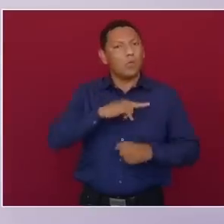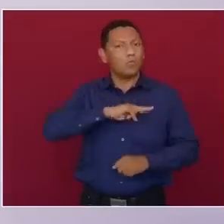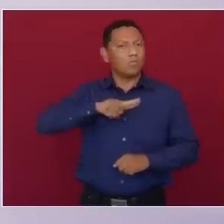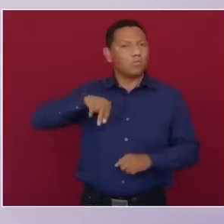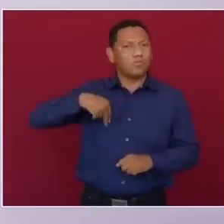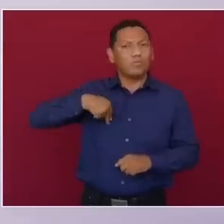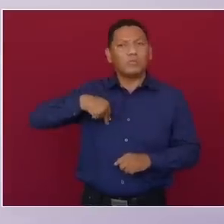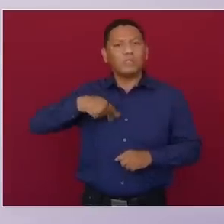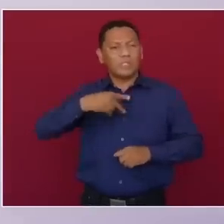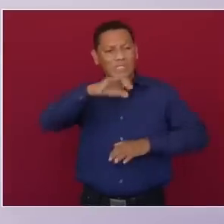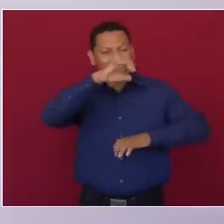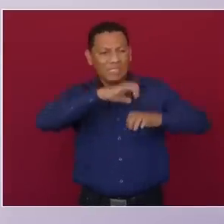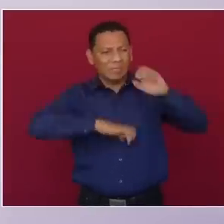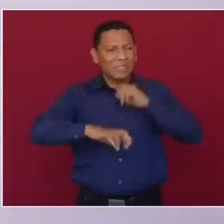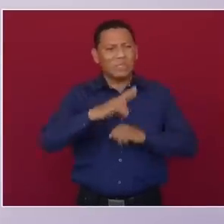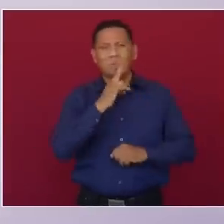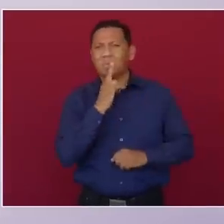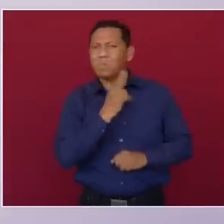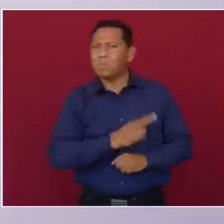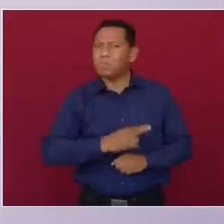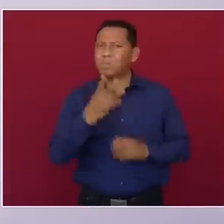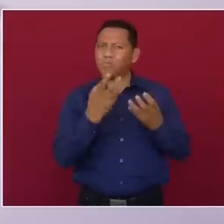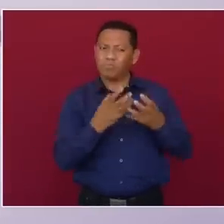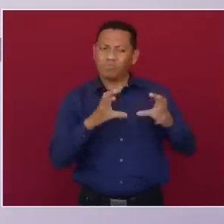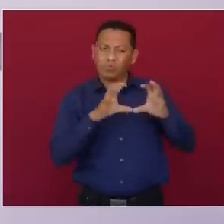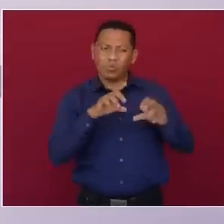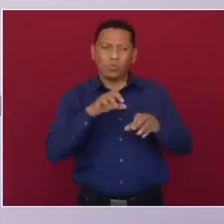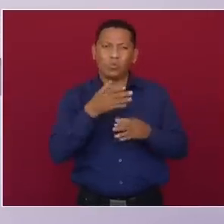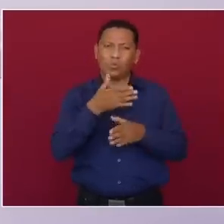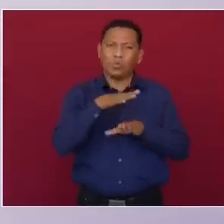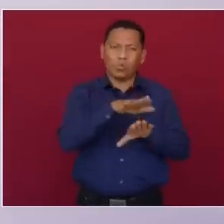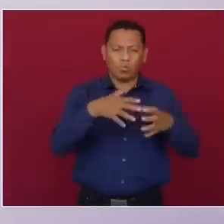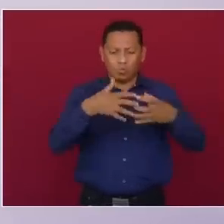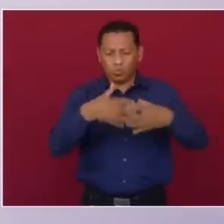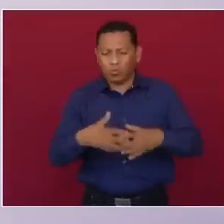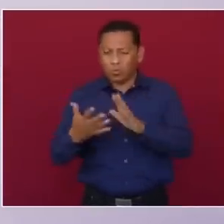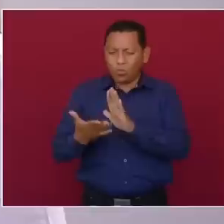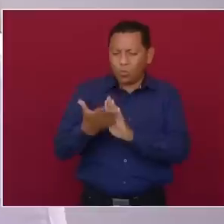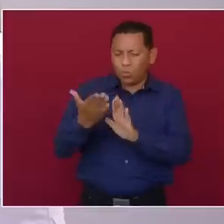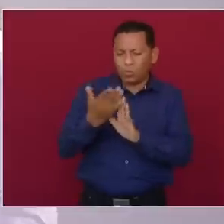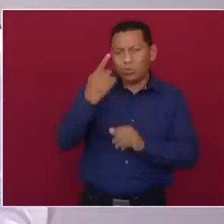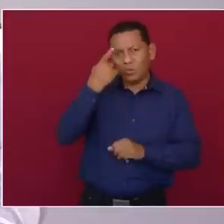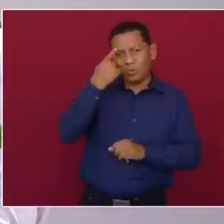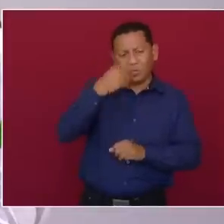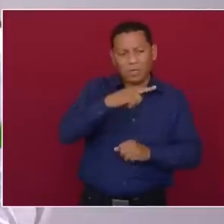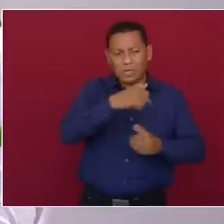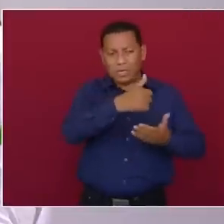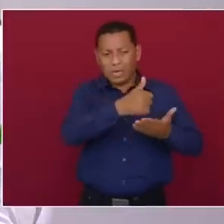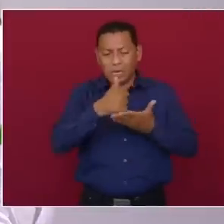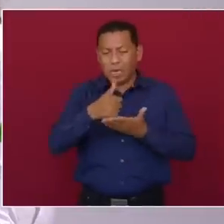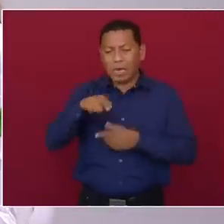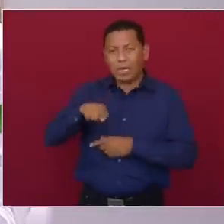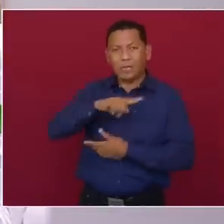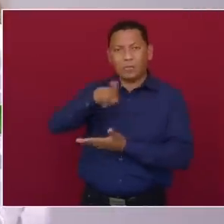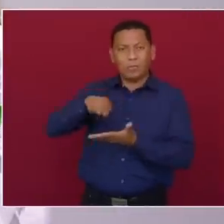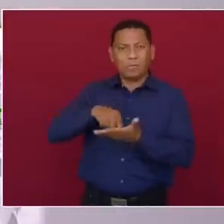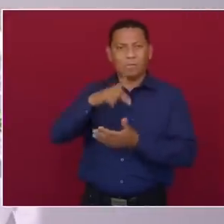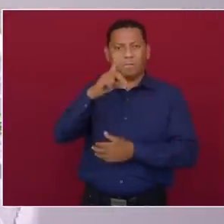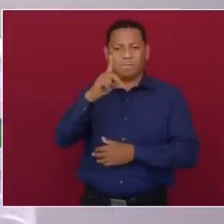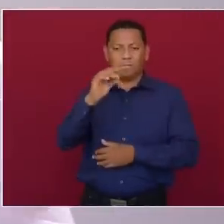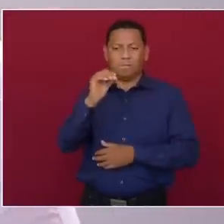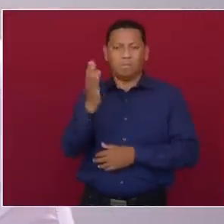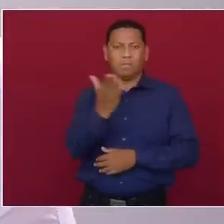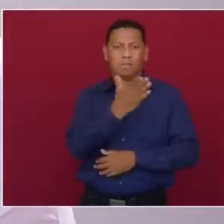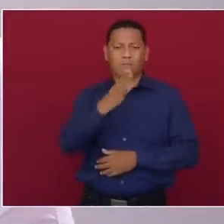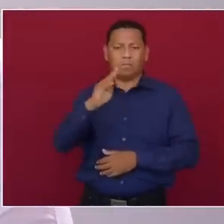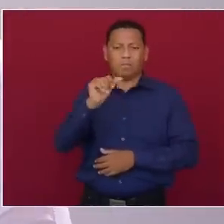las mejores empresas del mundo en construcción de refinerías para licitar la de Dos Bocas, que